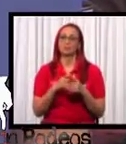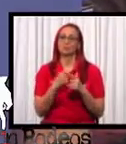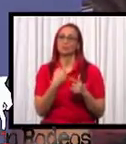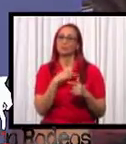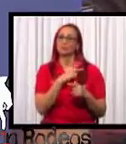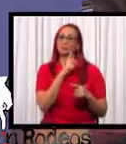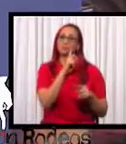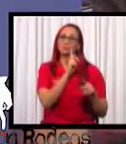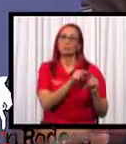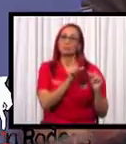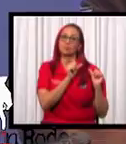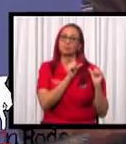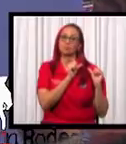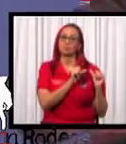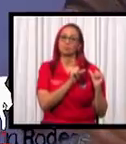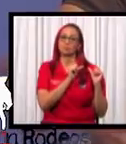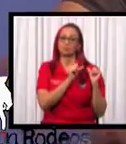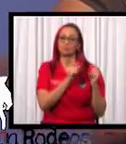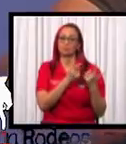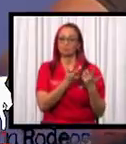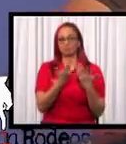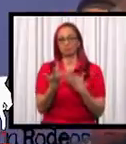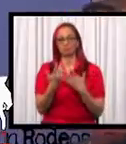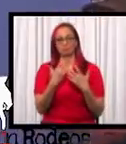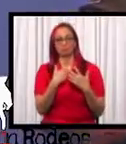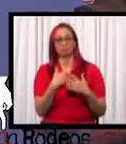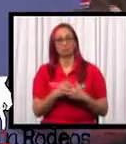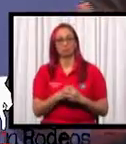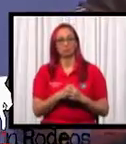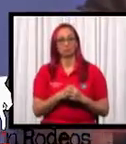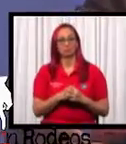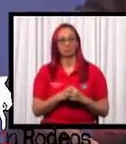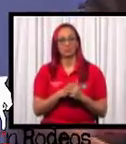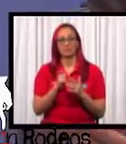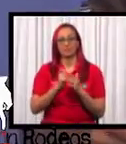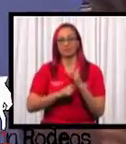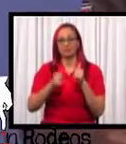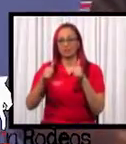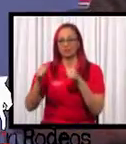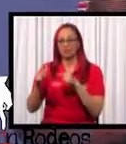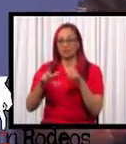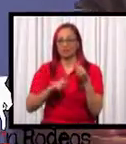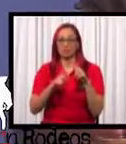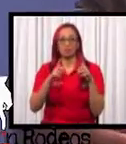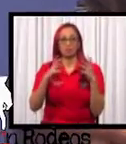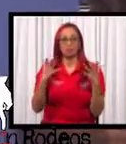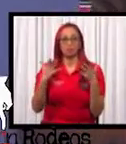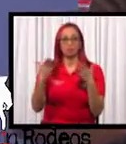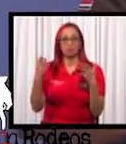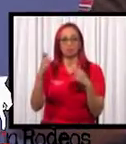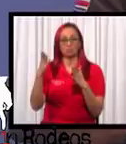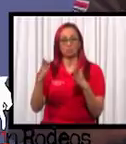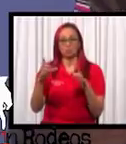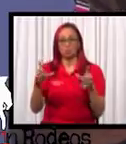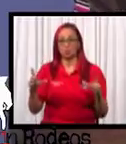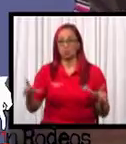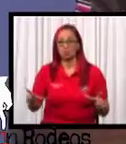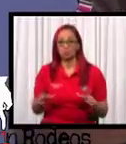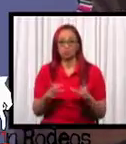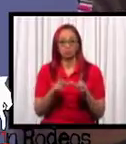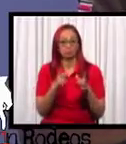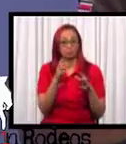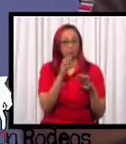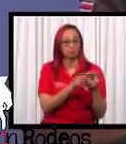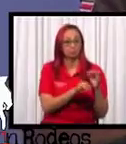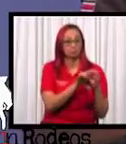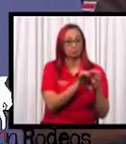seguir adhiriéndonos o firmando tratados de libre comercio cuando Costa Rica, o sectores sensibles como el nuestro,